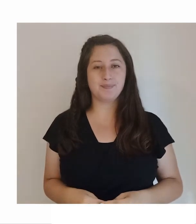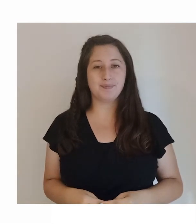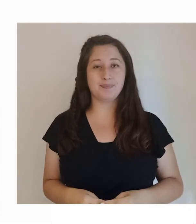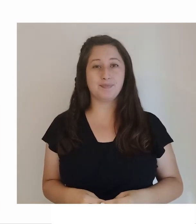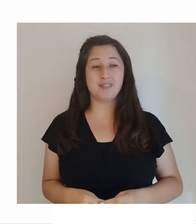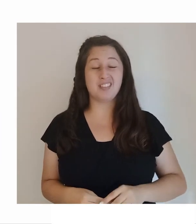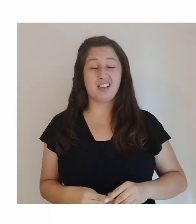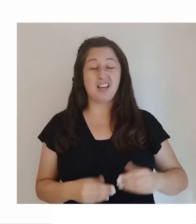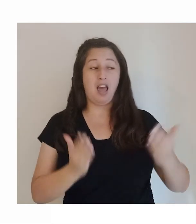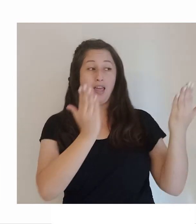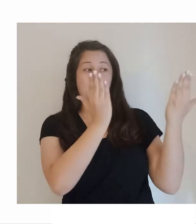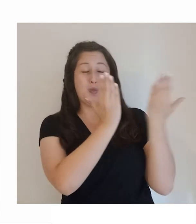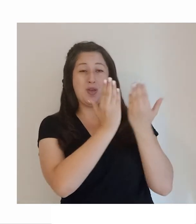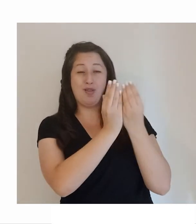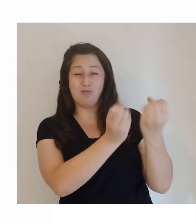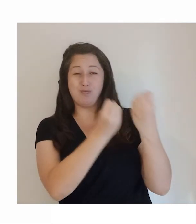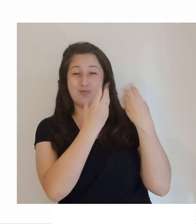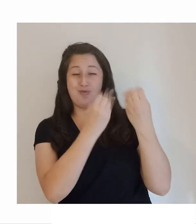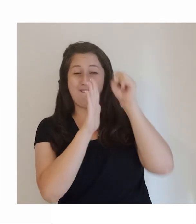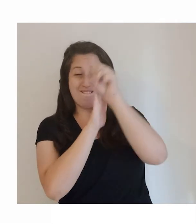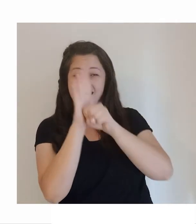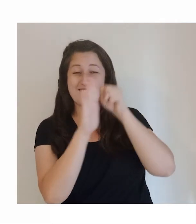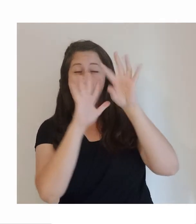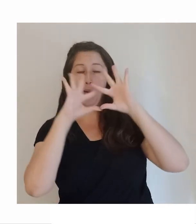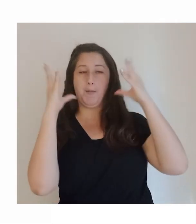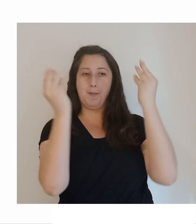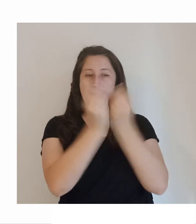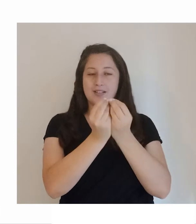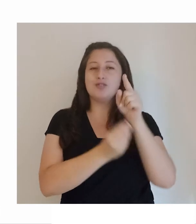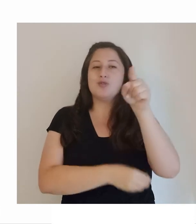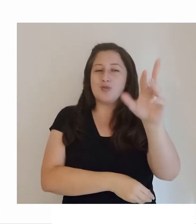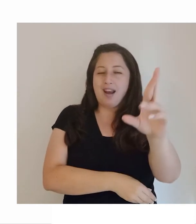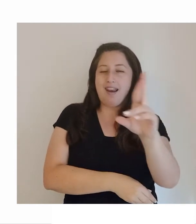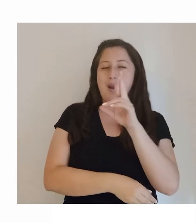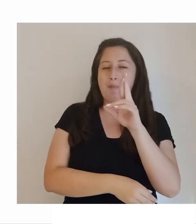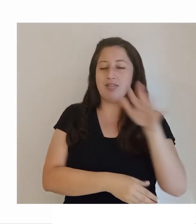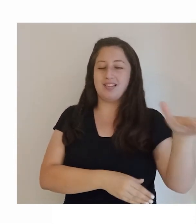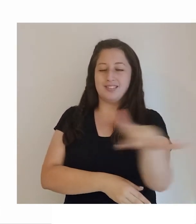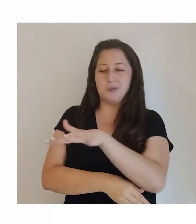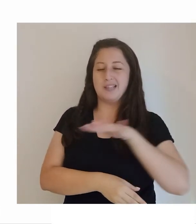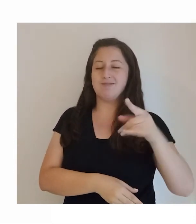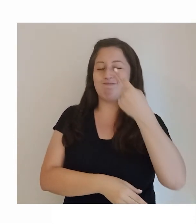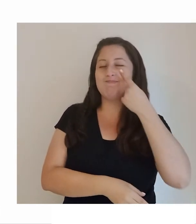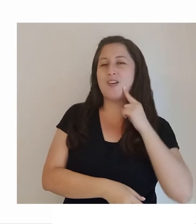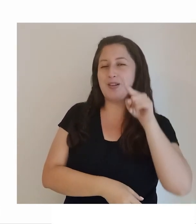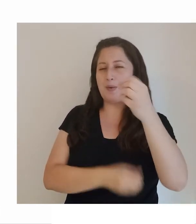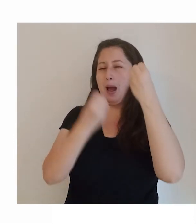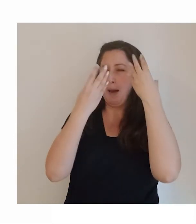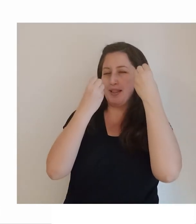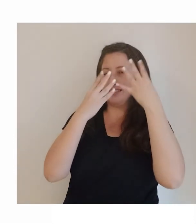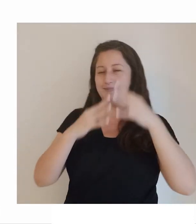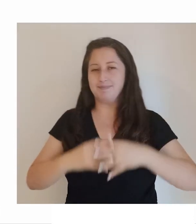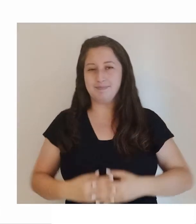Luego de todo lo estudiado en esta cápsula, responde a la siguiente situación para poner a prueba lo que